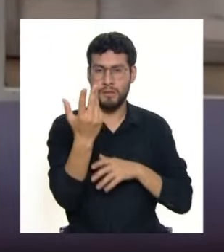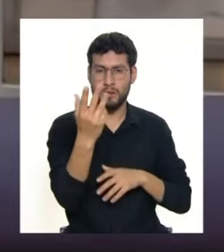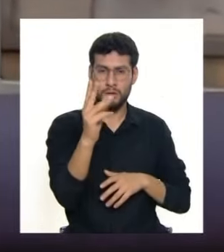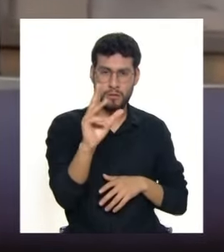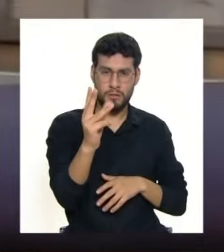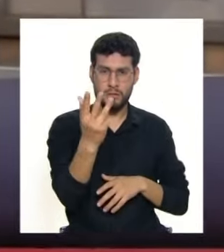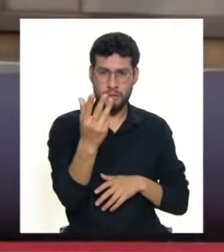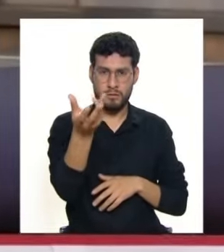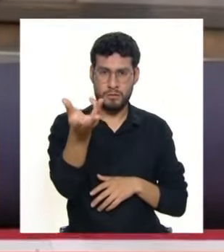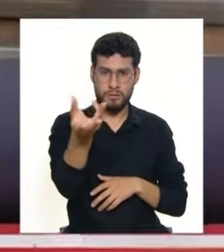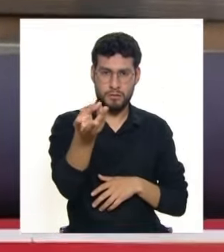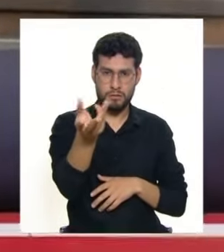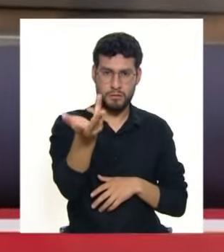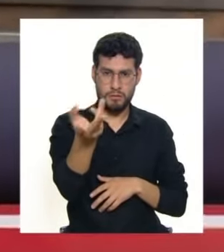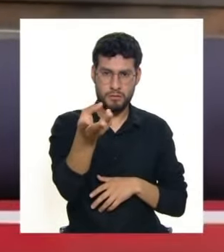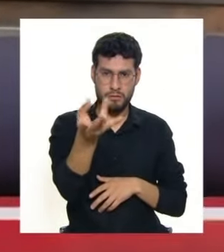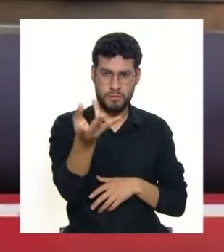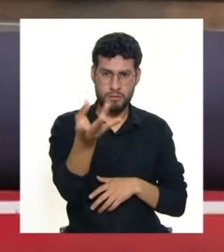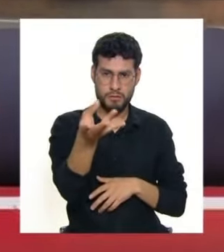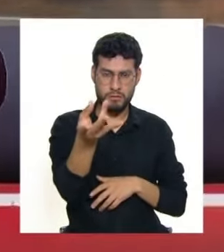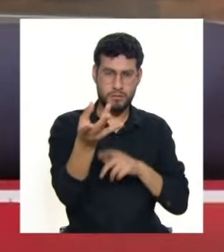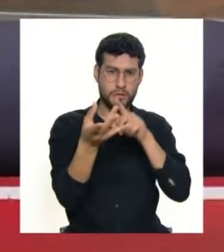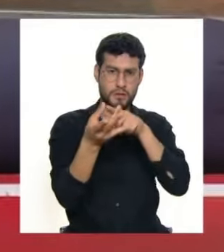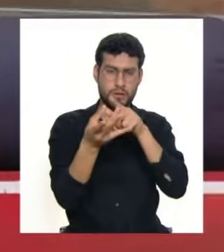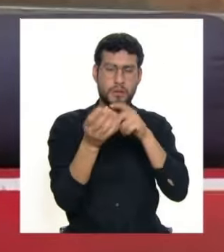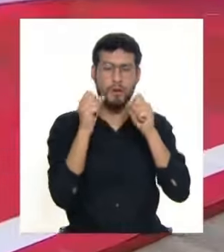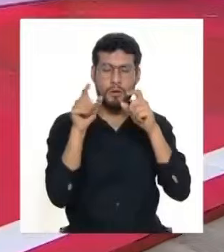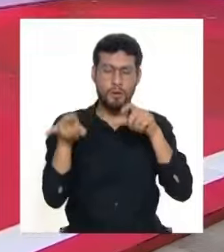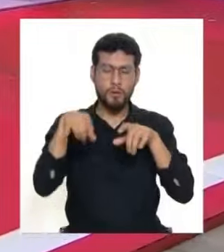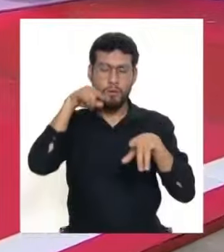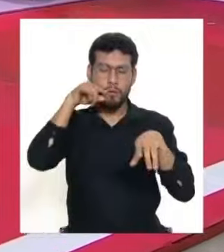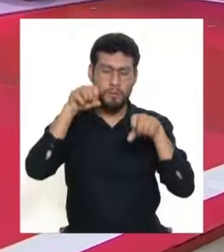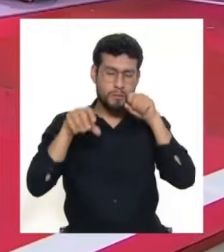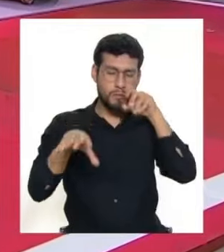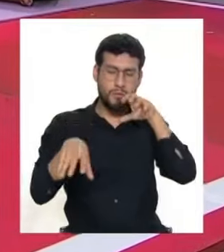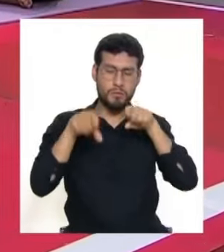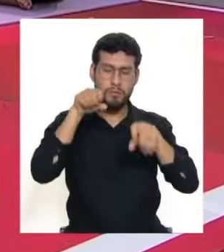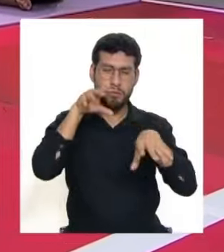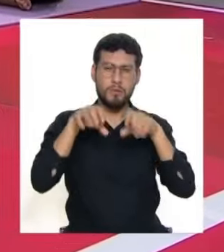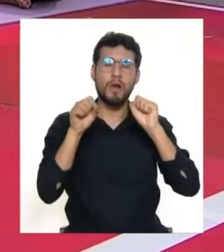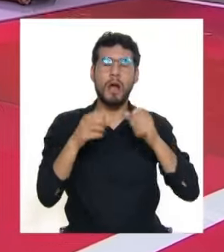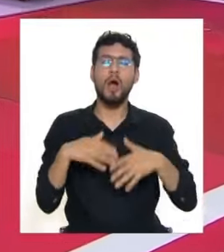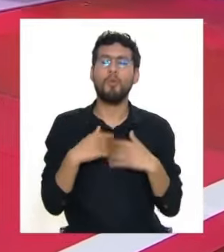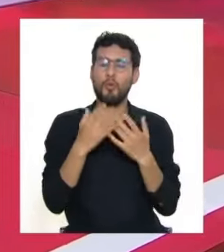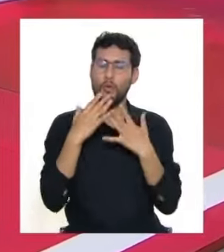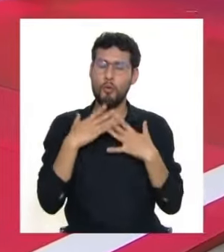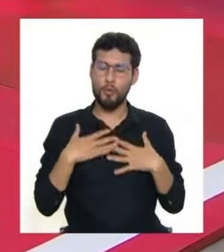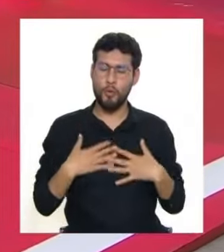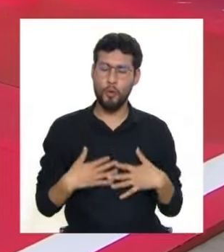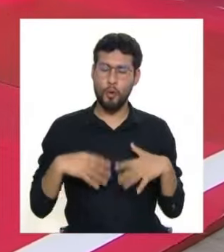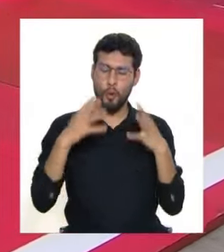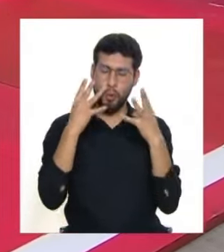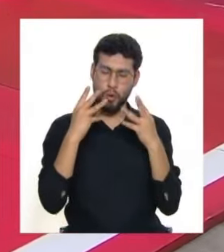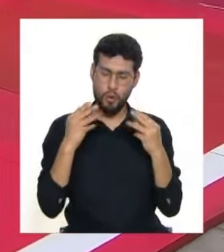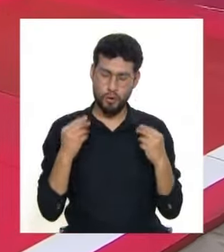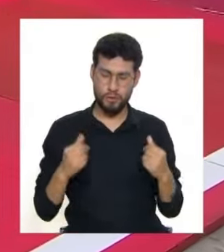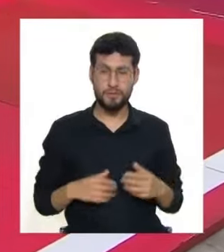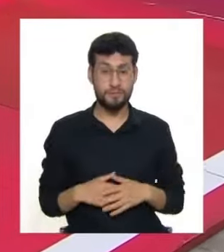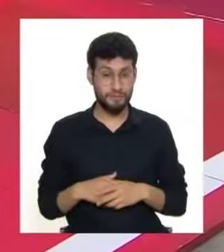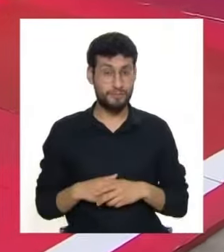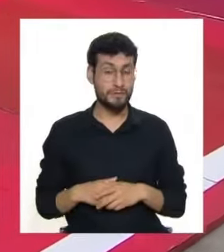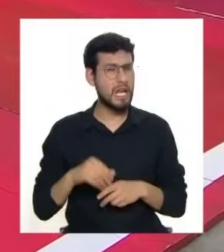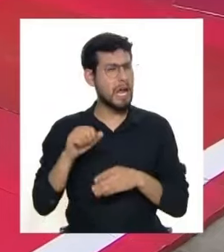Esta respiración es muy equilibrante, va a relajar y calmar tu sistema nervioso, ¿ok?